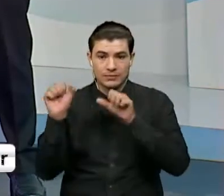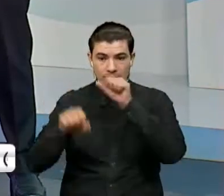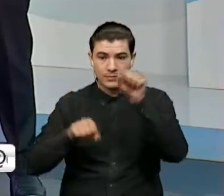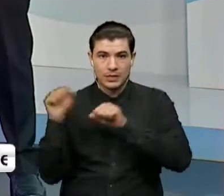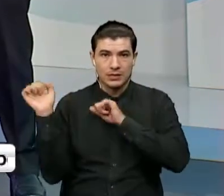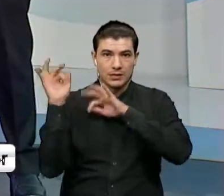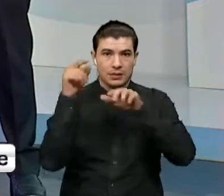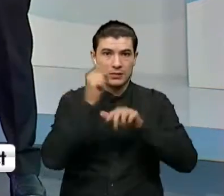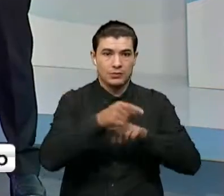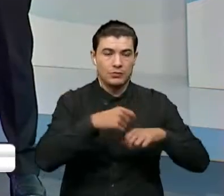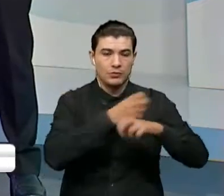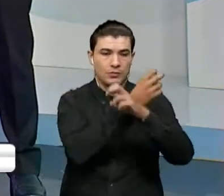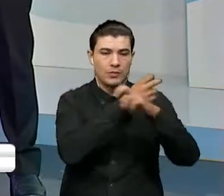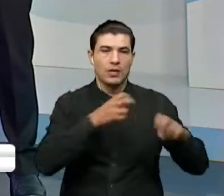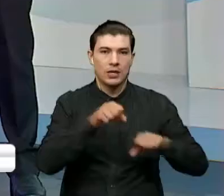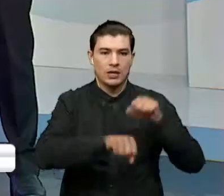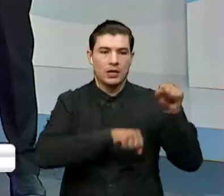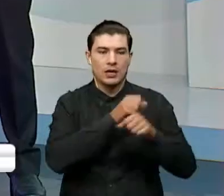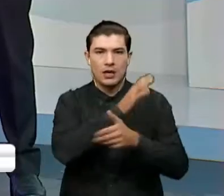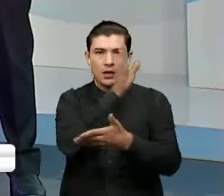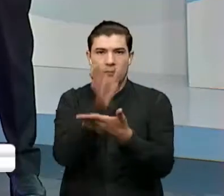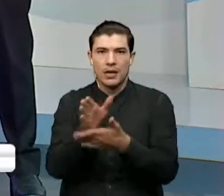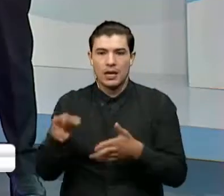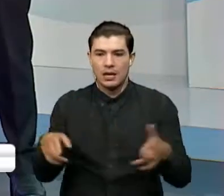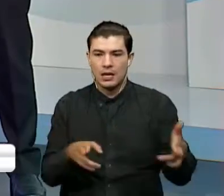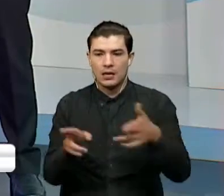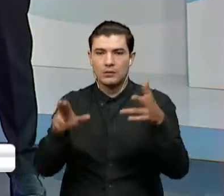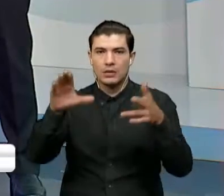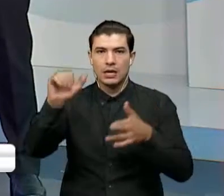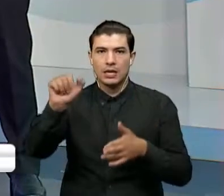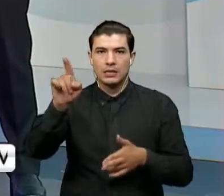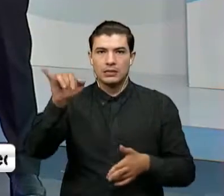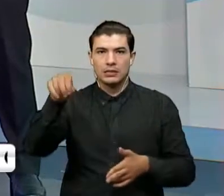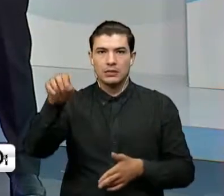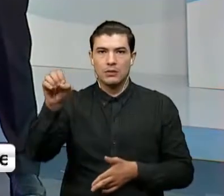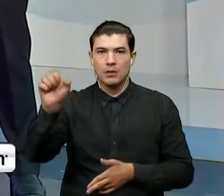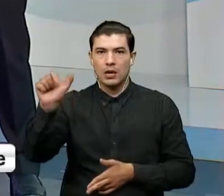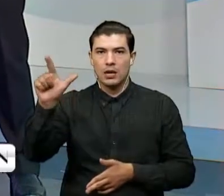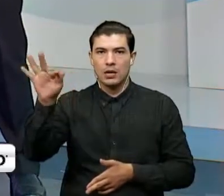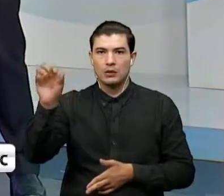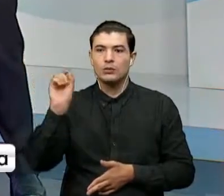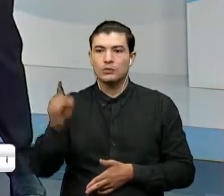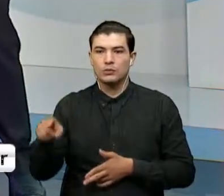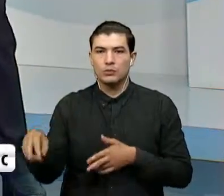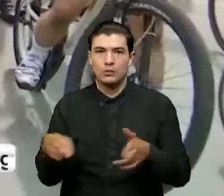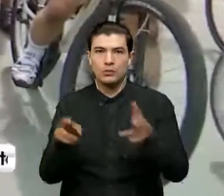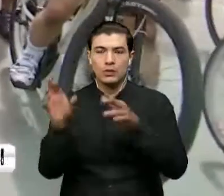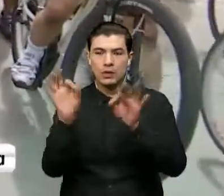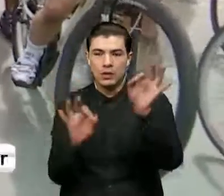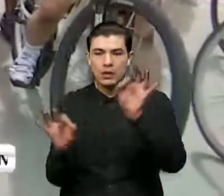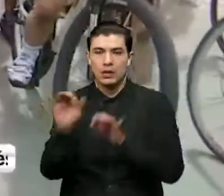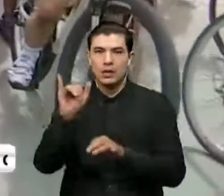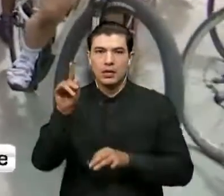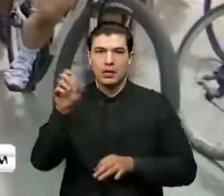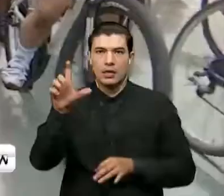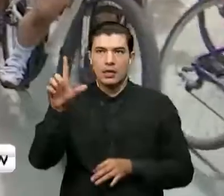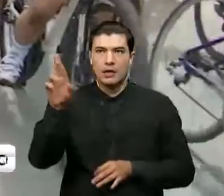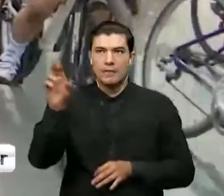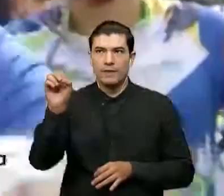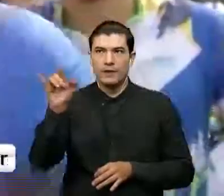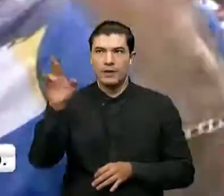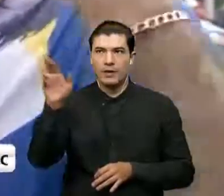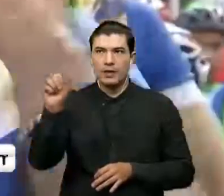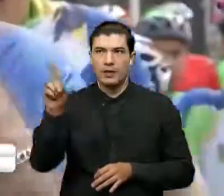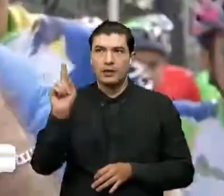de floridablanca para partir hacia la ruta de casino alto ruta organizada por el iii de florida los amantes de la bicicleta